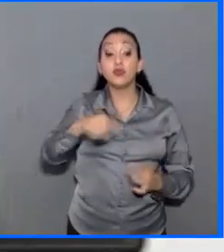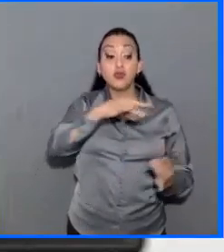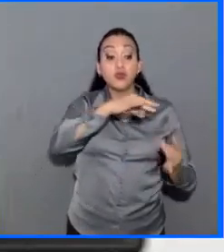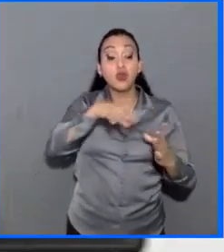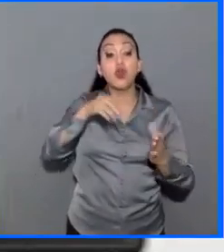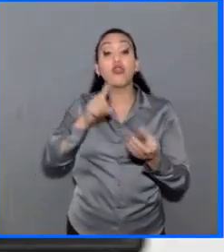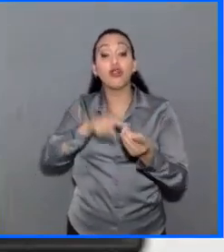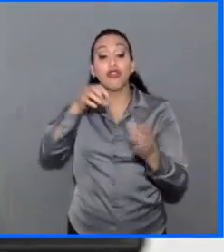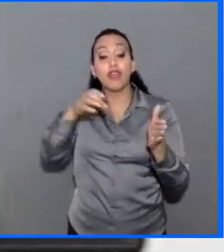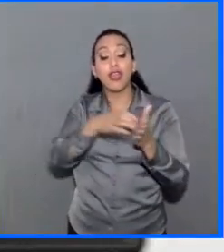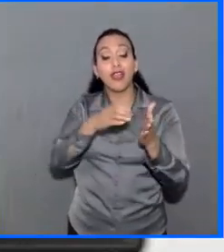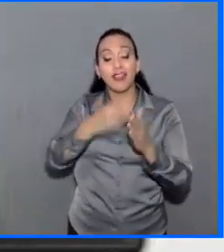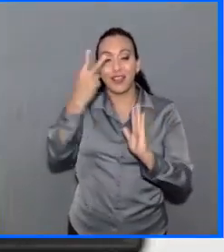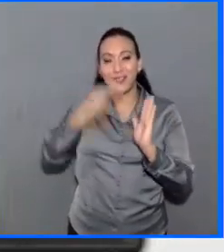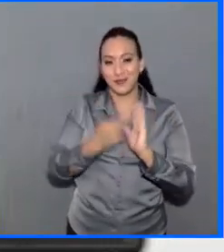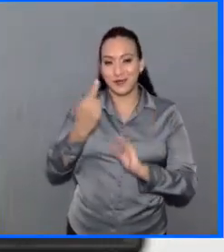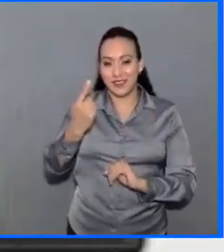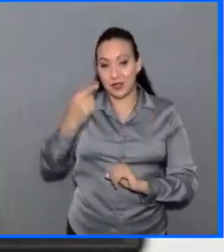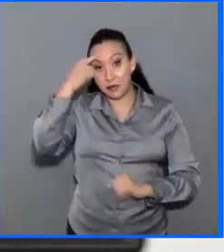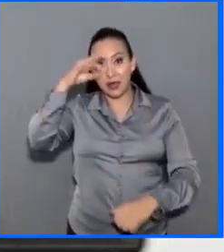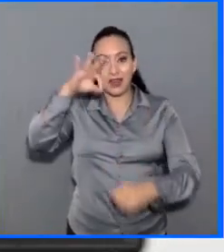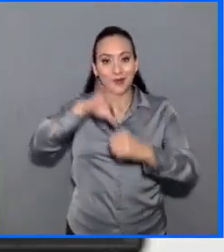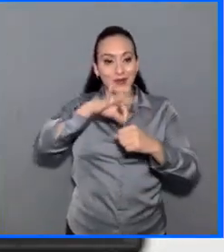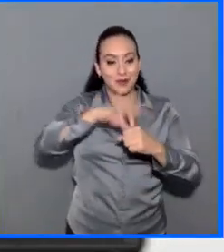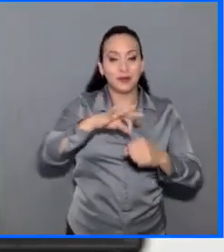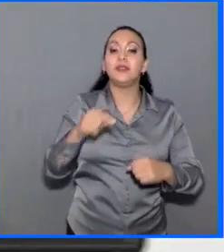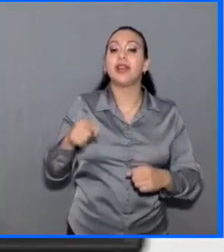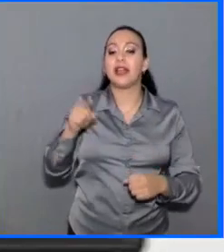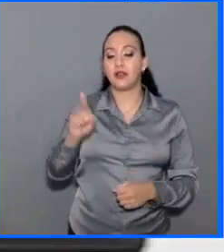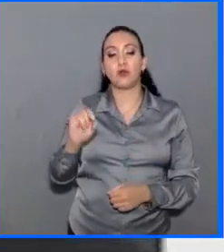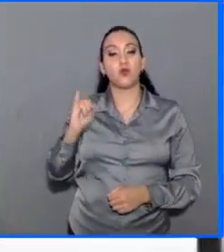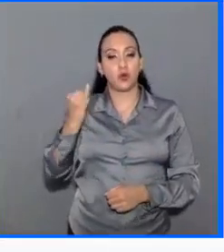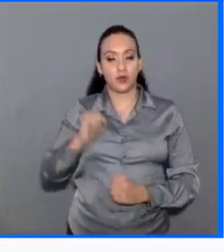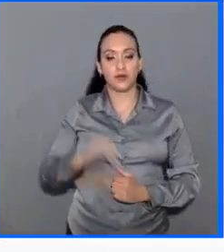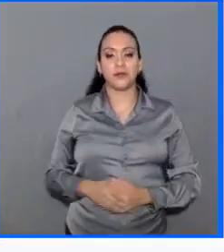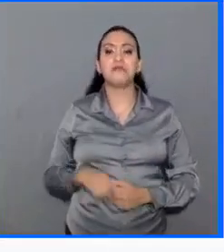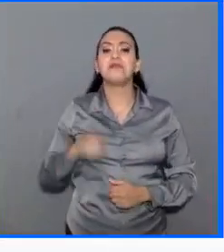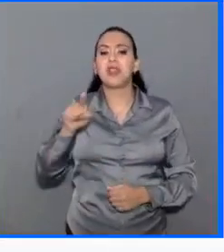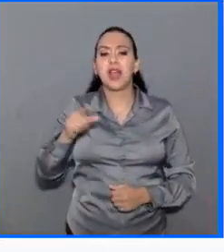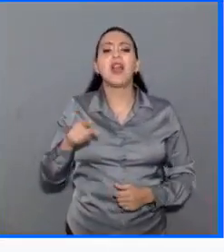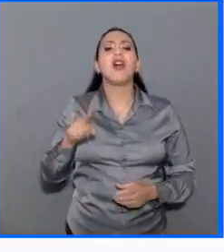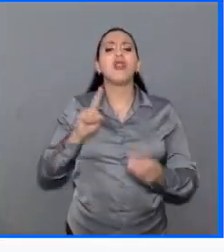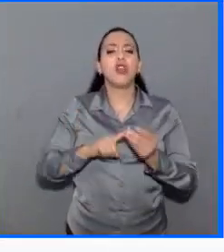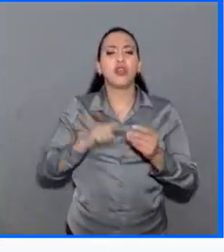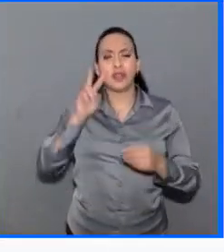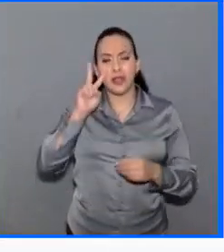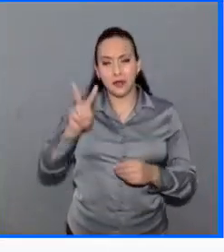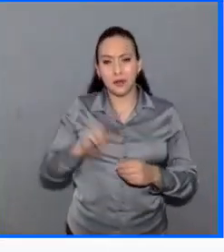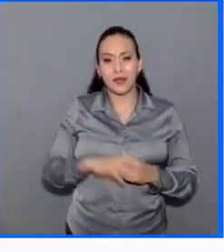2025 para la elección judicial del 1 de junio. Está disponible en el sitio